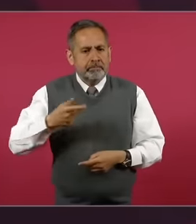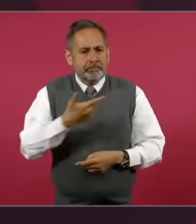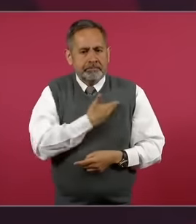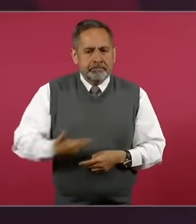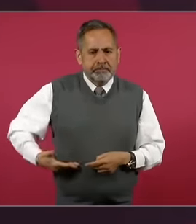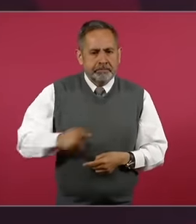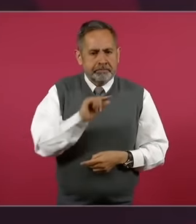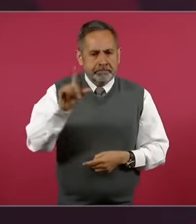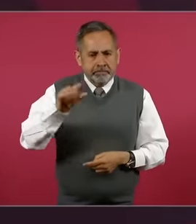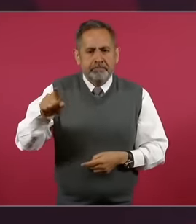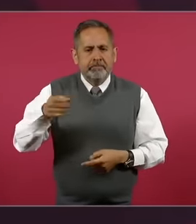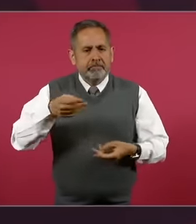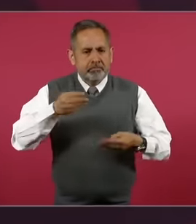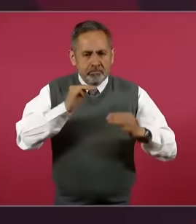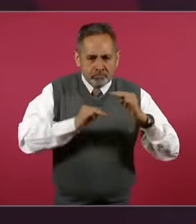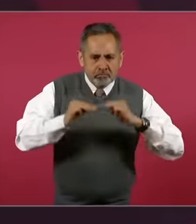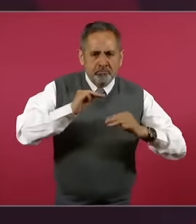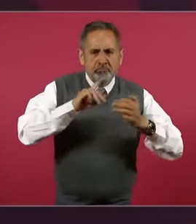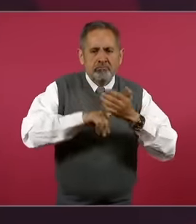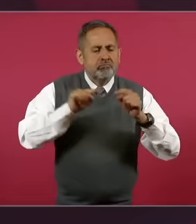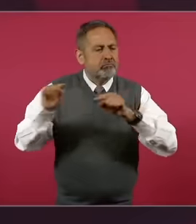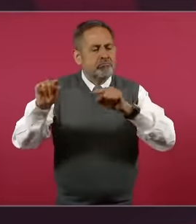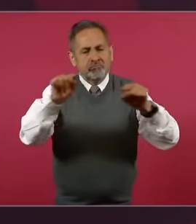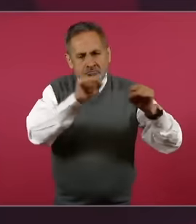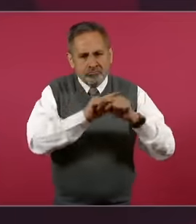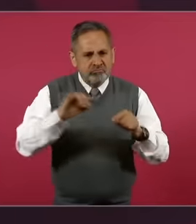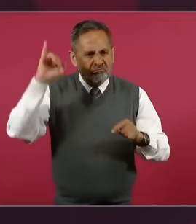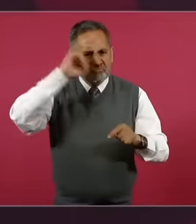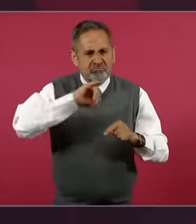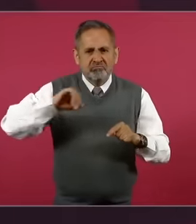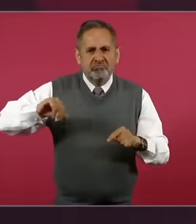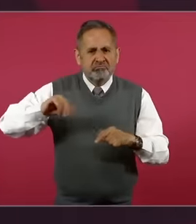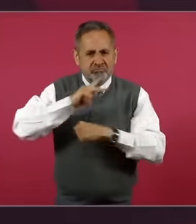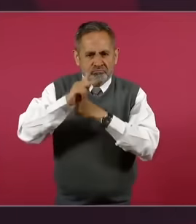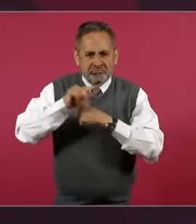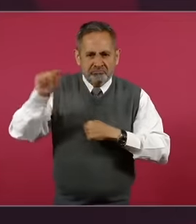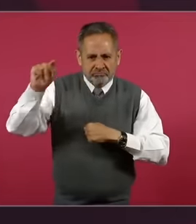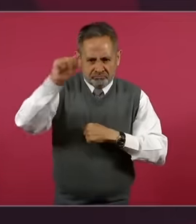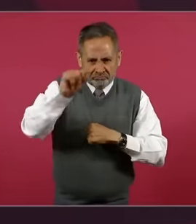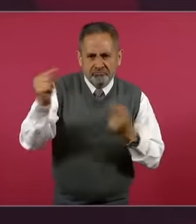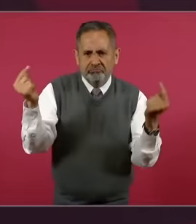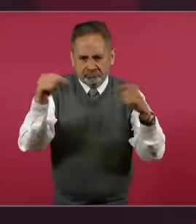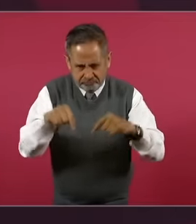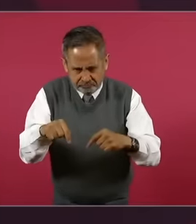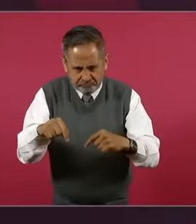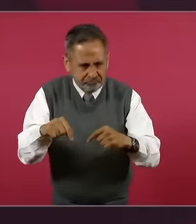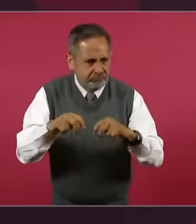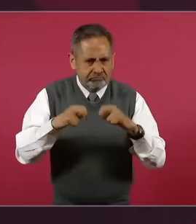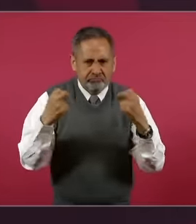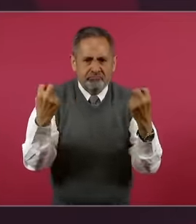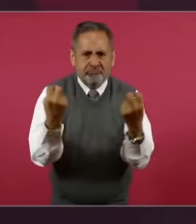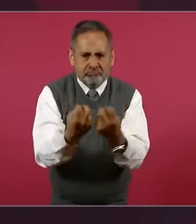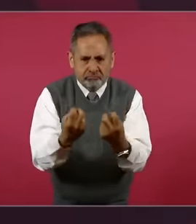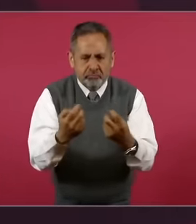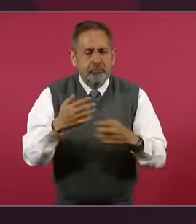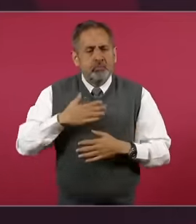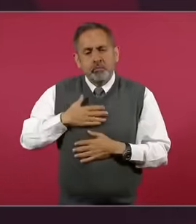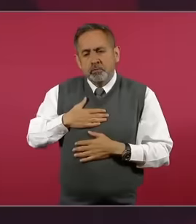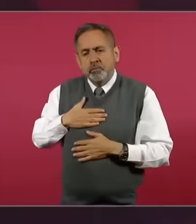presidentes, primeros ministros, a los jefes de Estado. Entonces yo voy a tener una comida